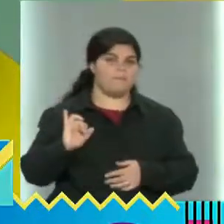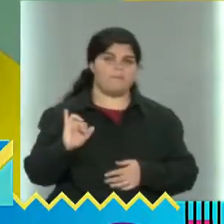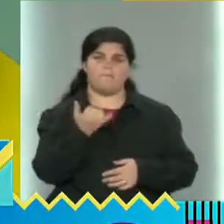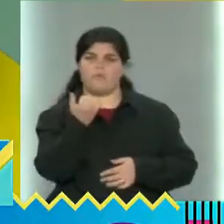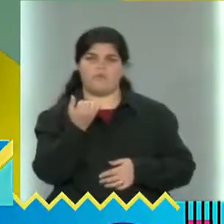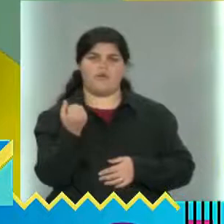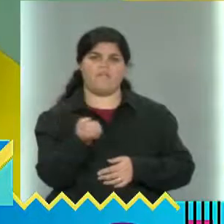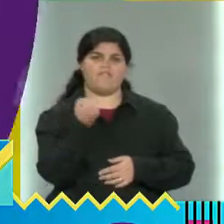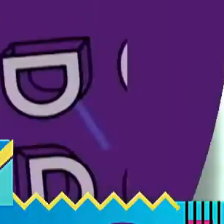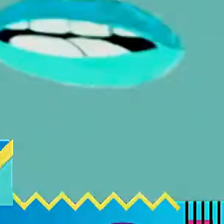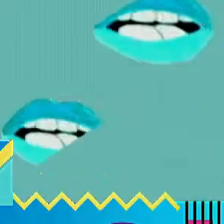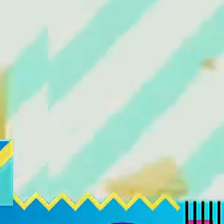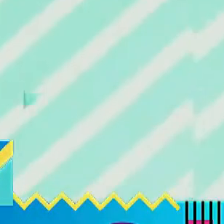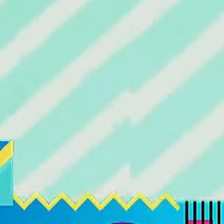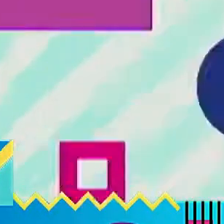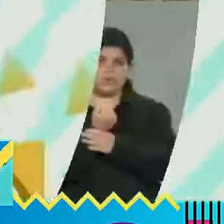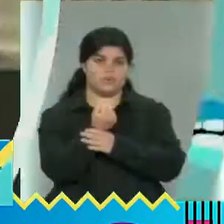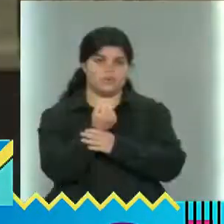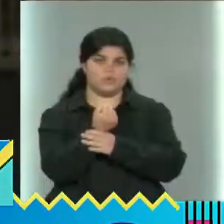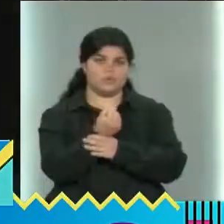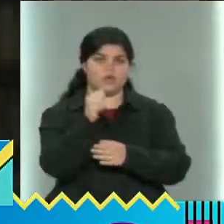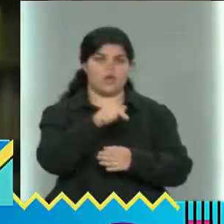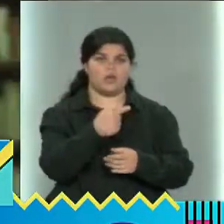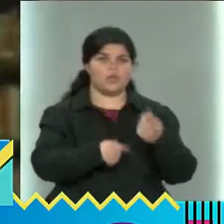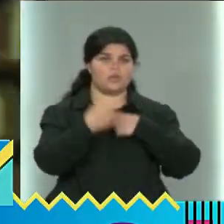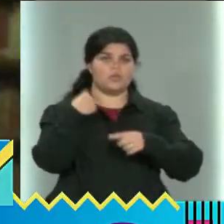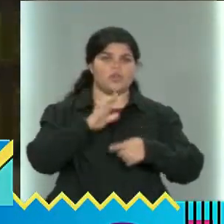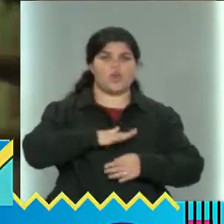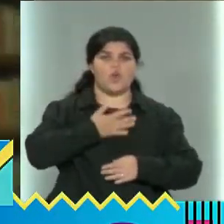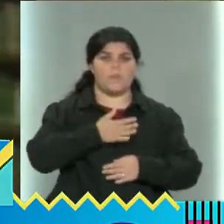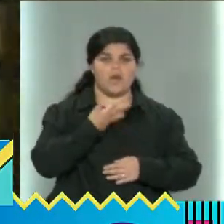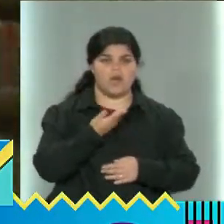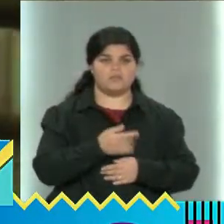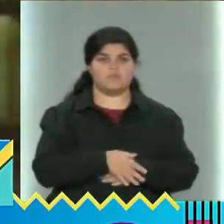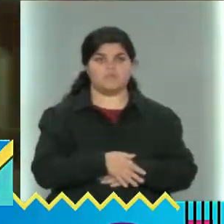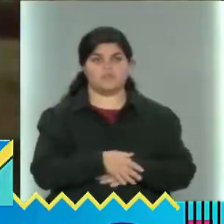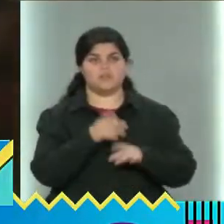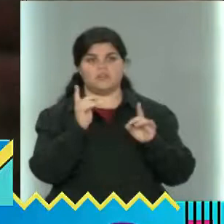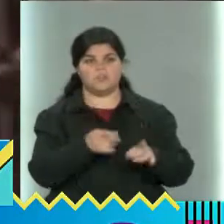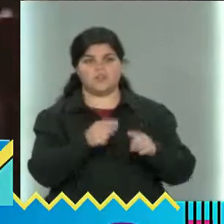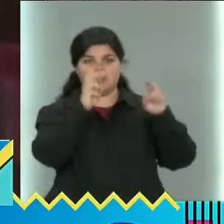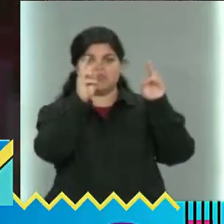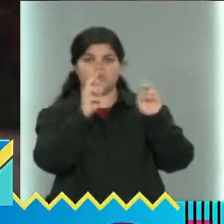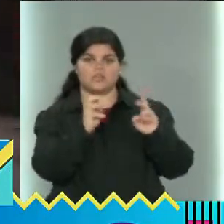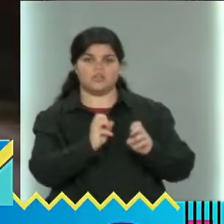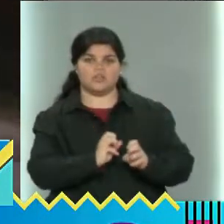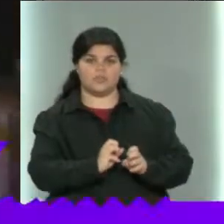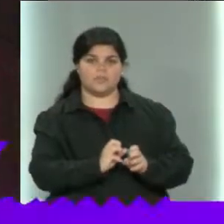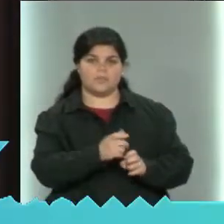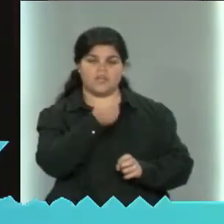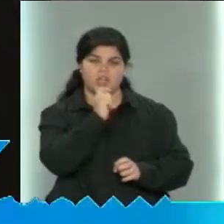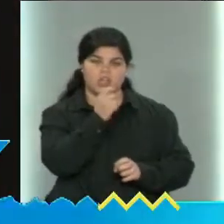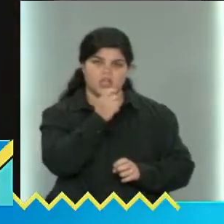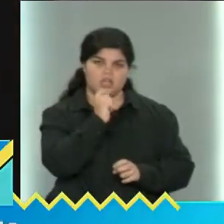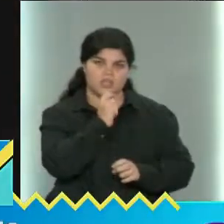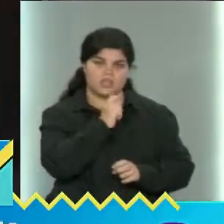actualmente son historias románticas, históricas, o la investigación periodística de un